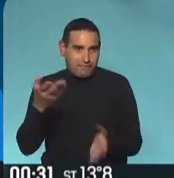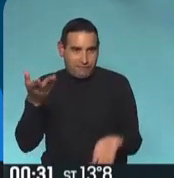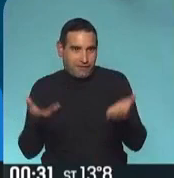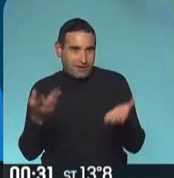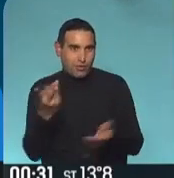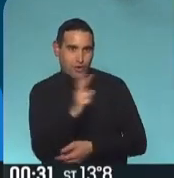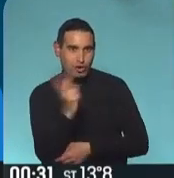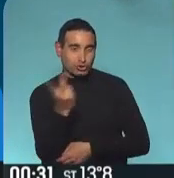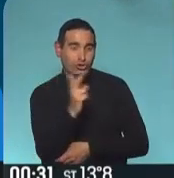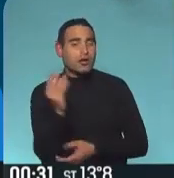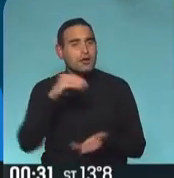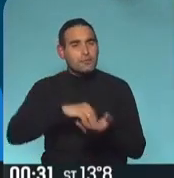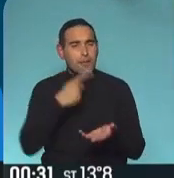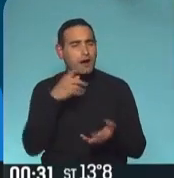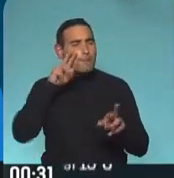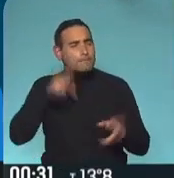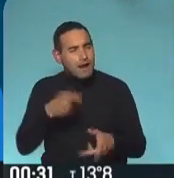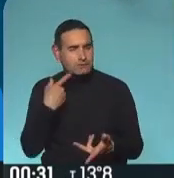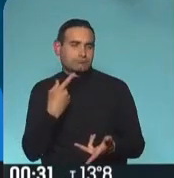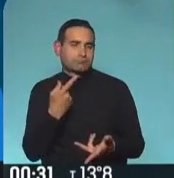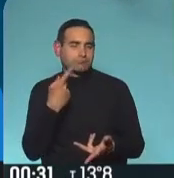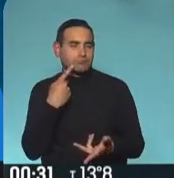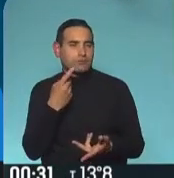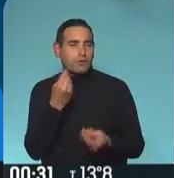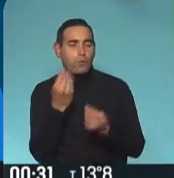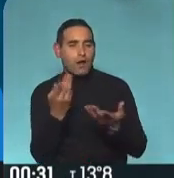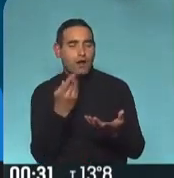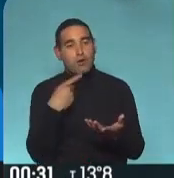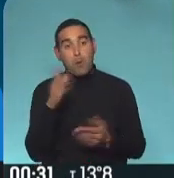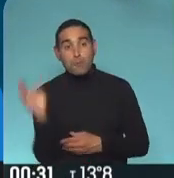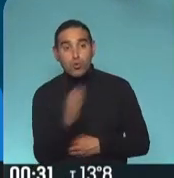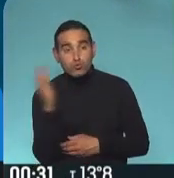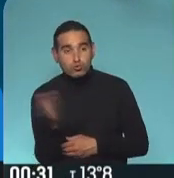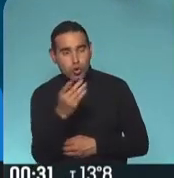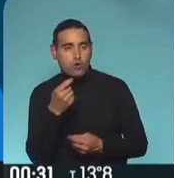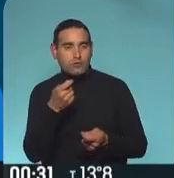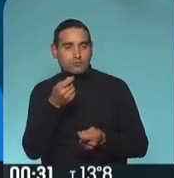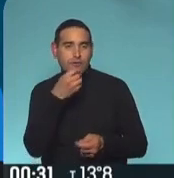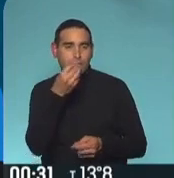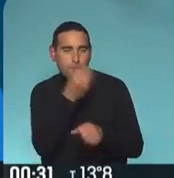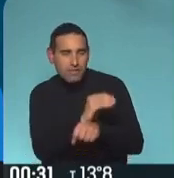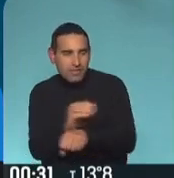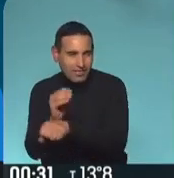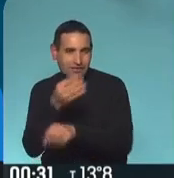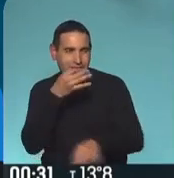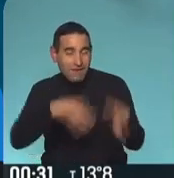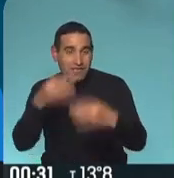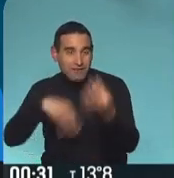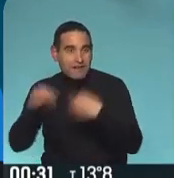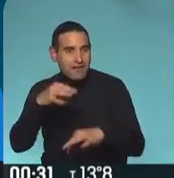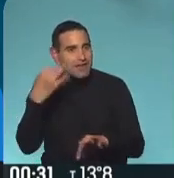puede pensar a través de una estrategia que reduzca la concentración tanto de la producción como de la comercialización de alimentos y que genere sobre